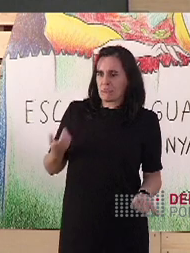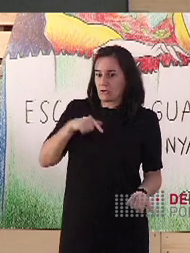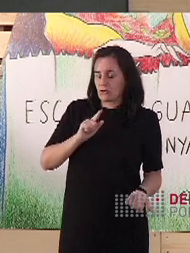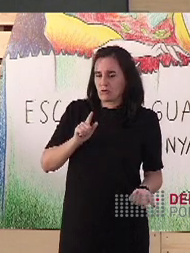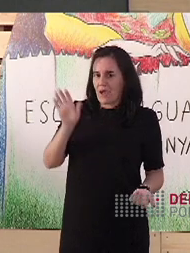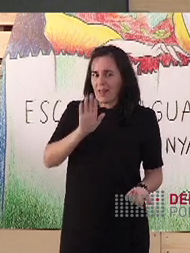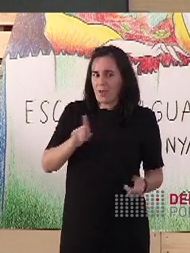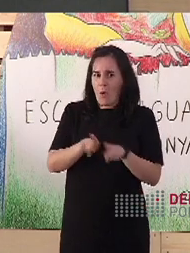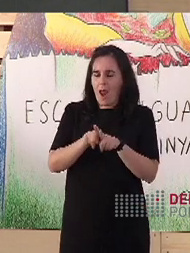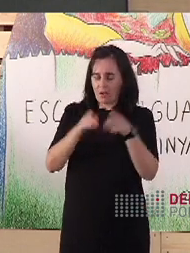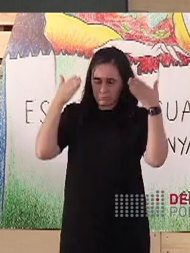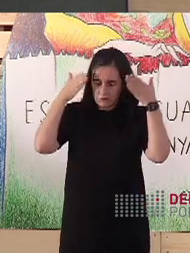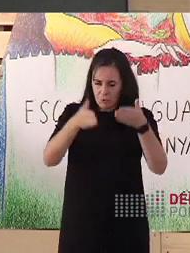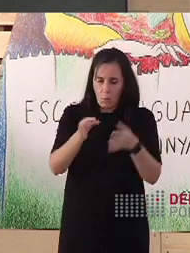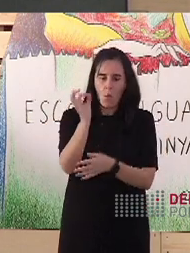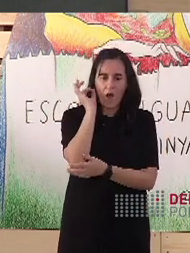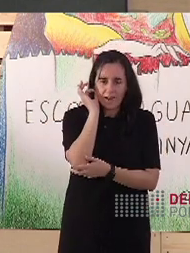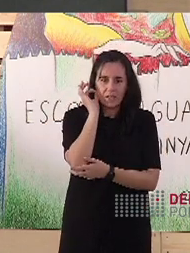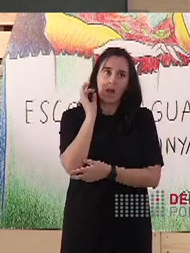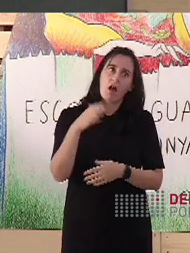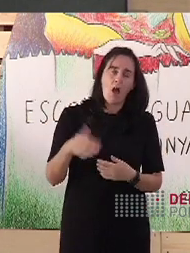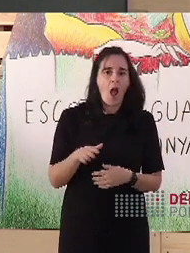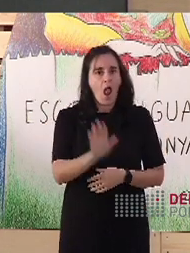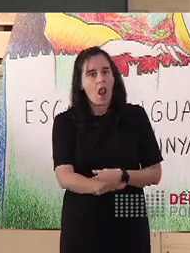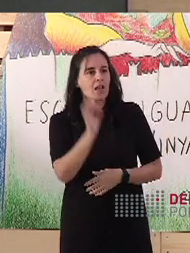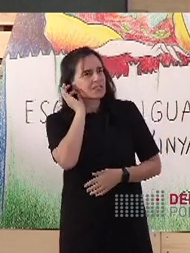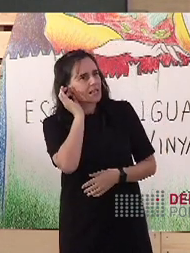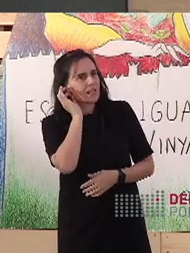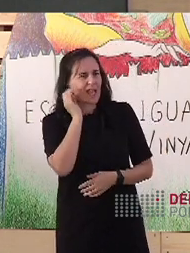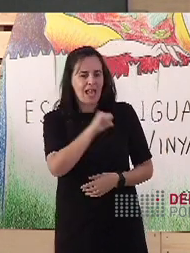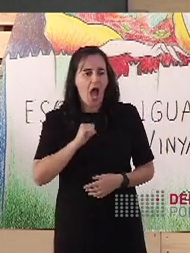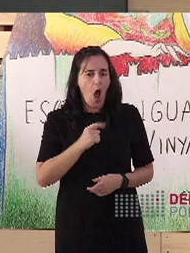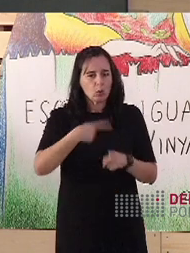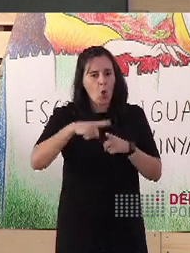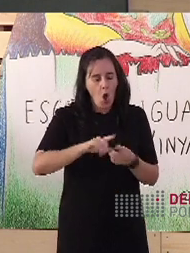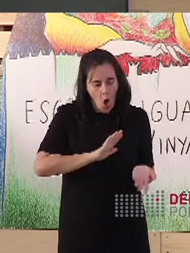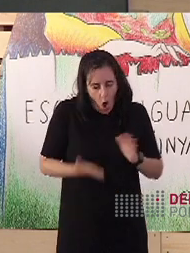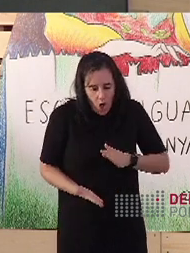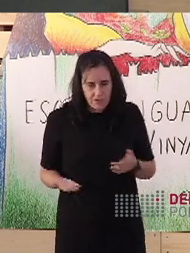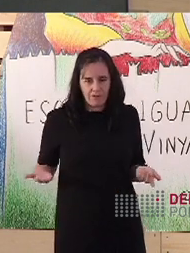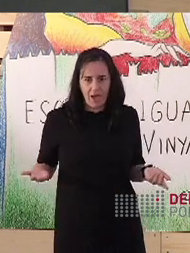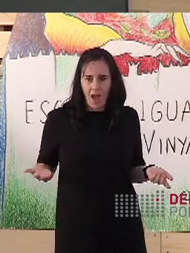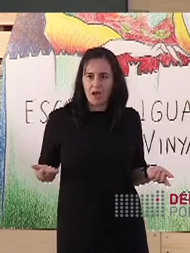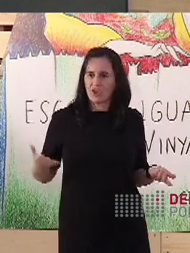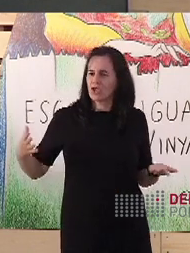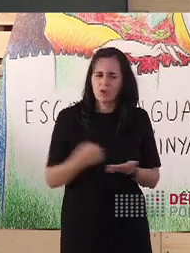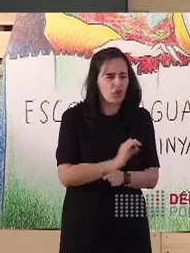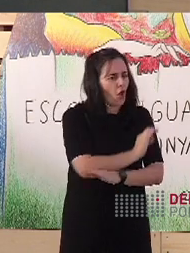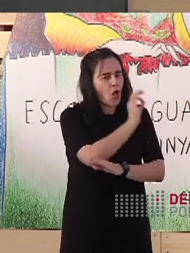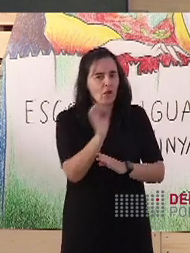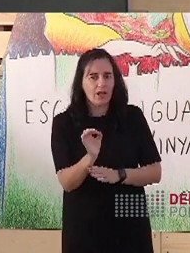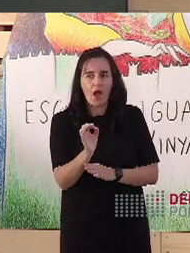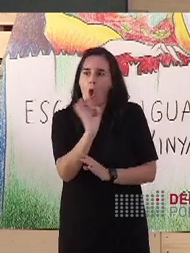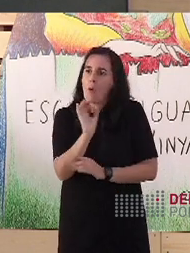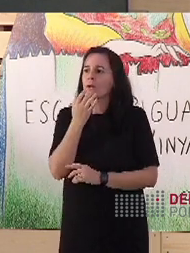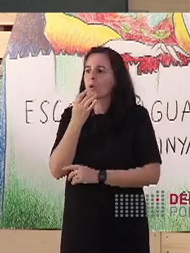el foco sobre las mujeres, es que las niñas, es que de verdad se autocosifican todo el día, es que las niñas, tú abres Instagram